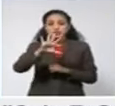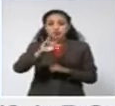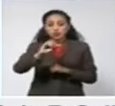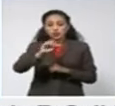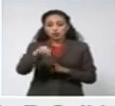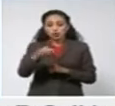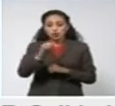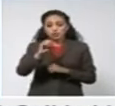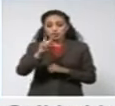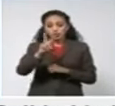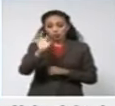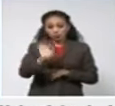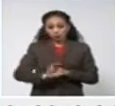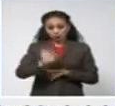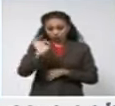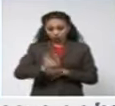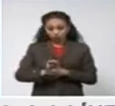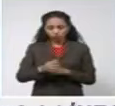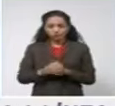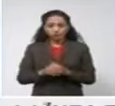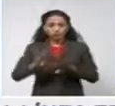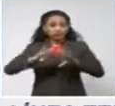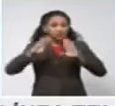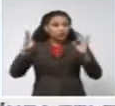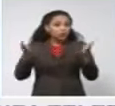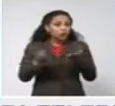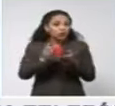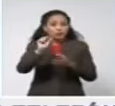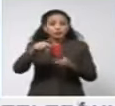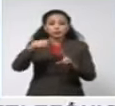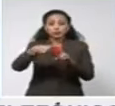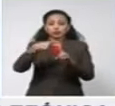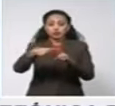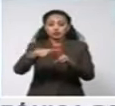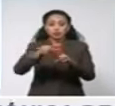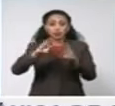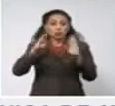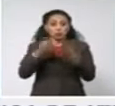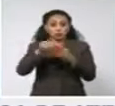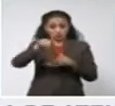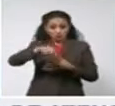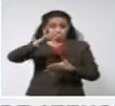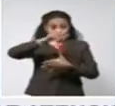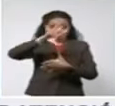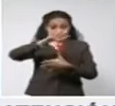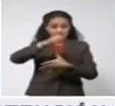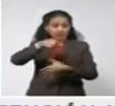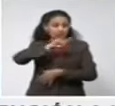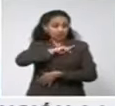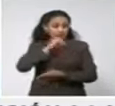50,02% de todos los casos del mundo, están en nuestra región, pues ayer confirma